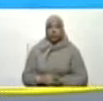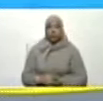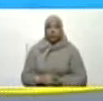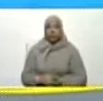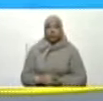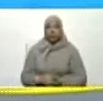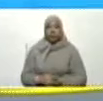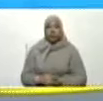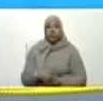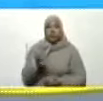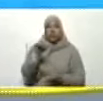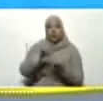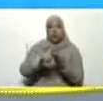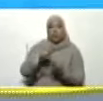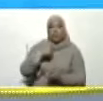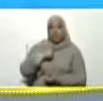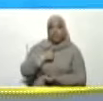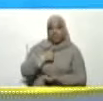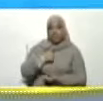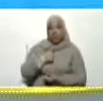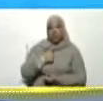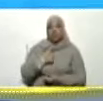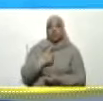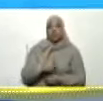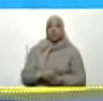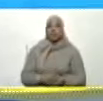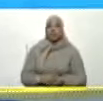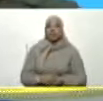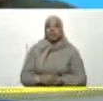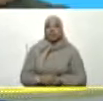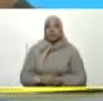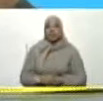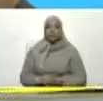A Cilia Flores de Maduro.